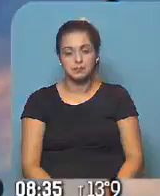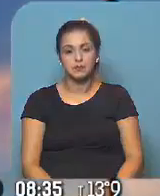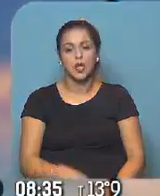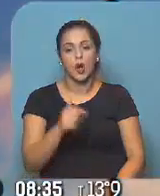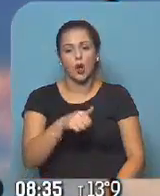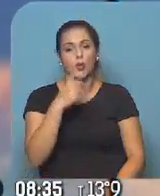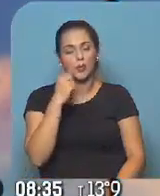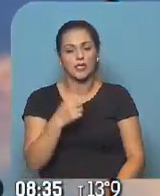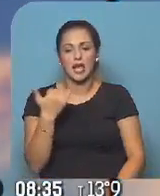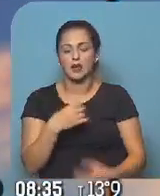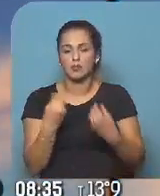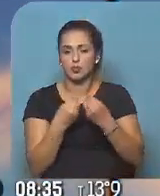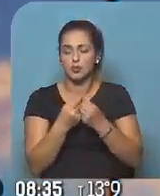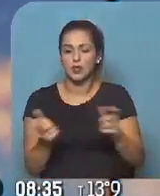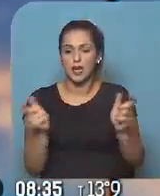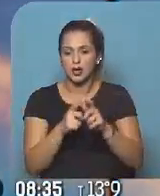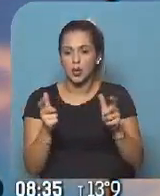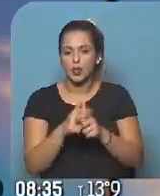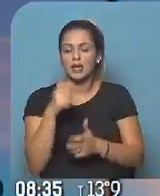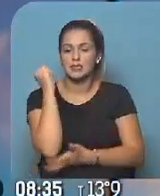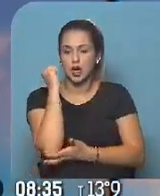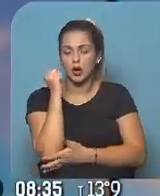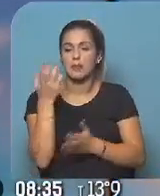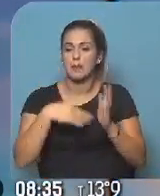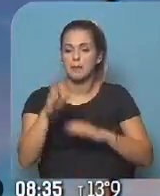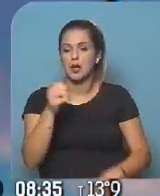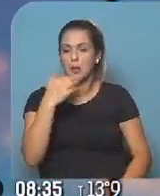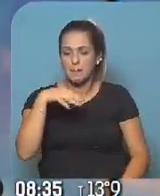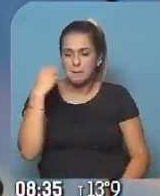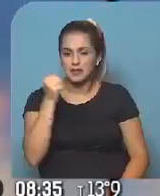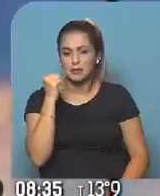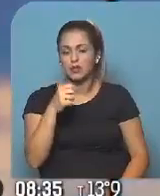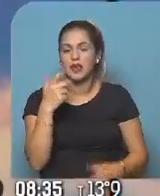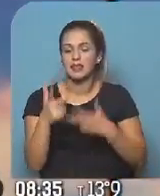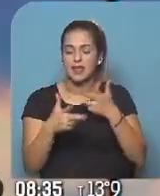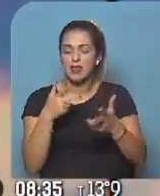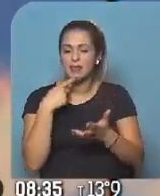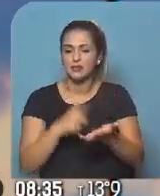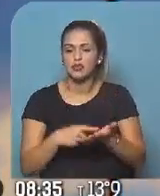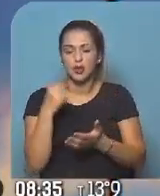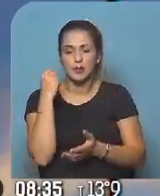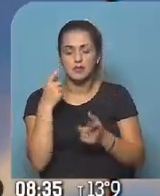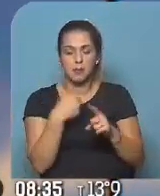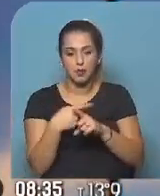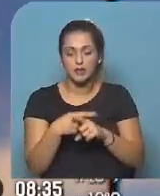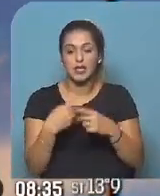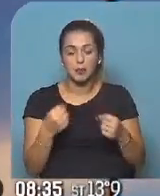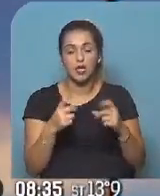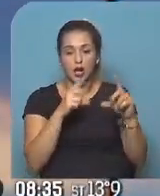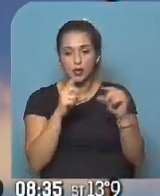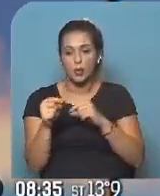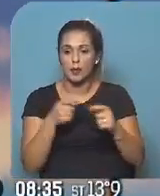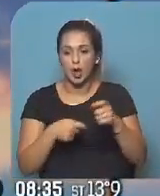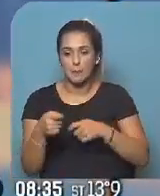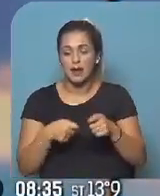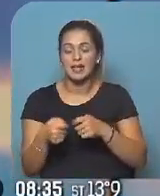es una jornada donde hay muchas reuniones económicas pero principalmente va a ver definiciones políticas porque más allá que los números manejan el